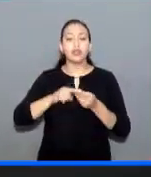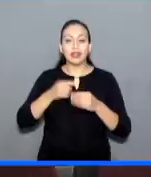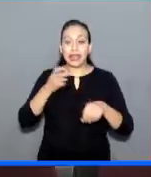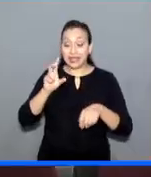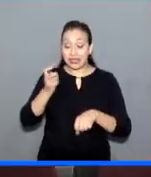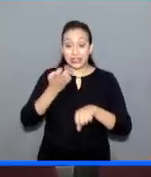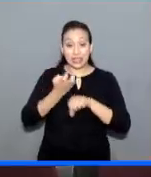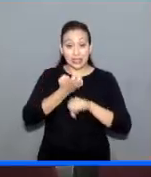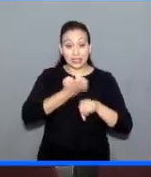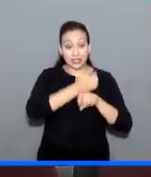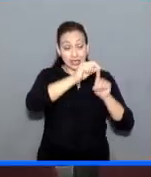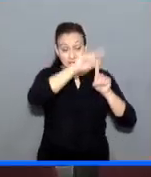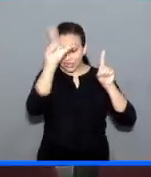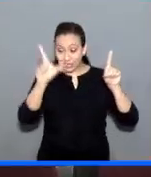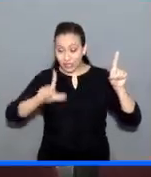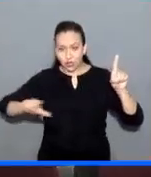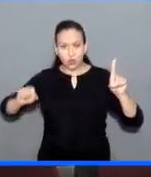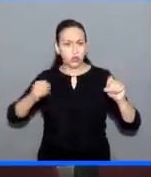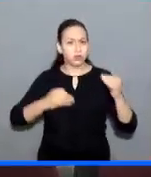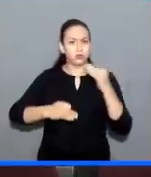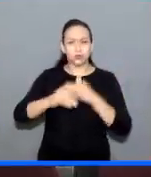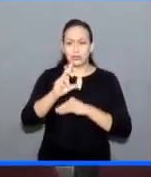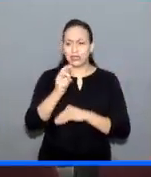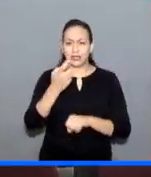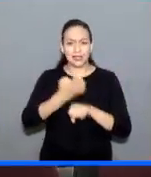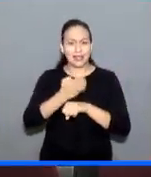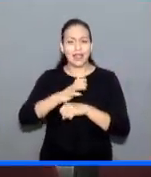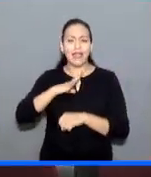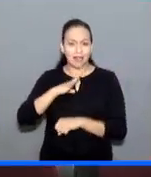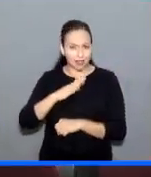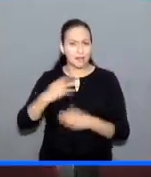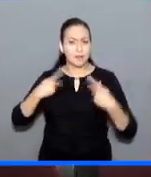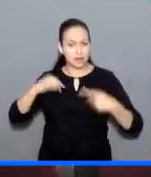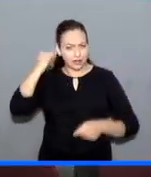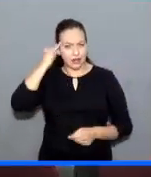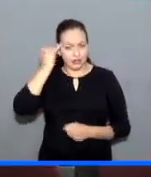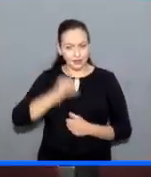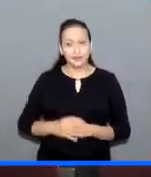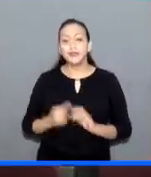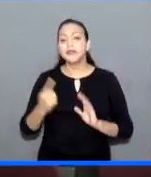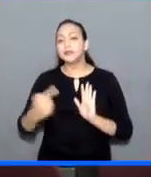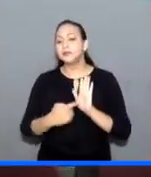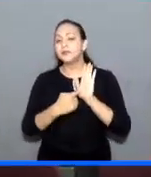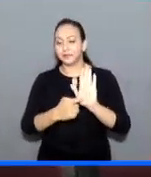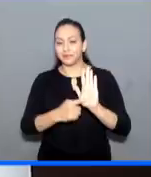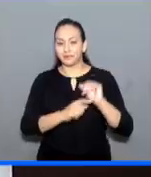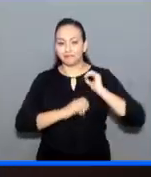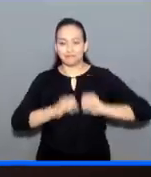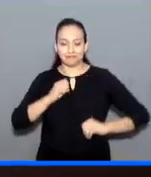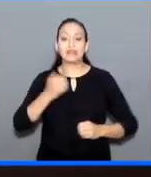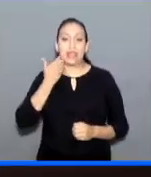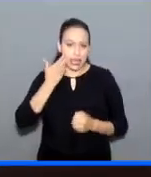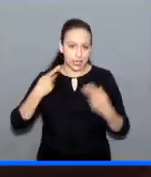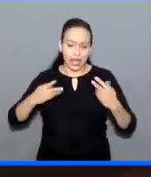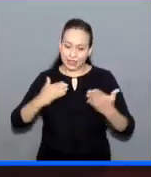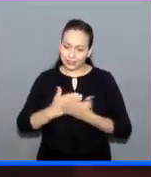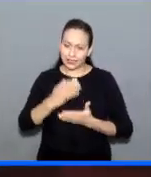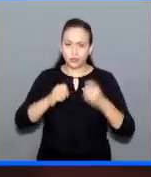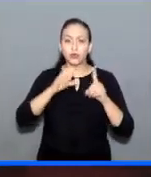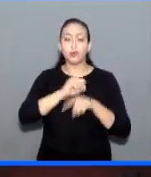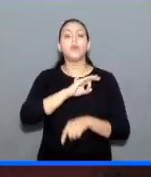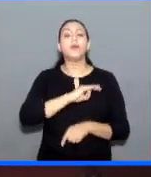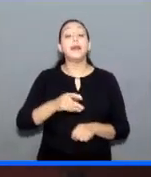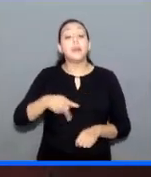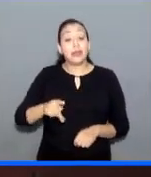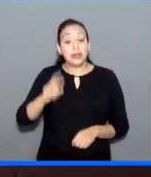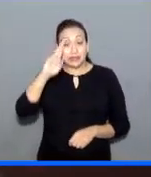federales. El Poder Judicial enfrenta el compromiso de garantizar el acceso a la justicia con perspectiva intercultural y